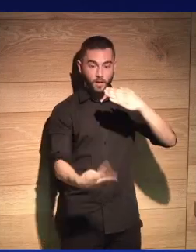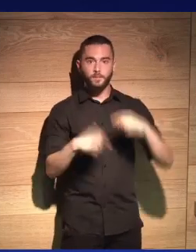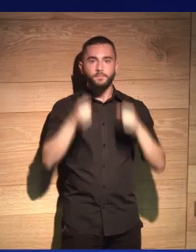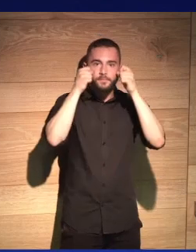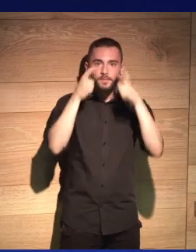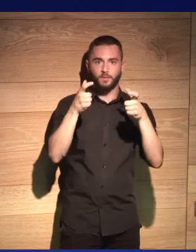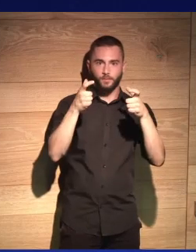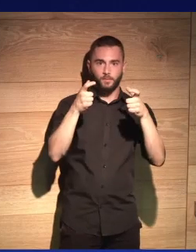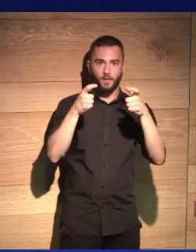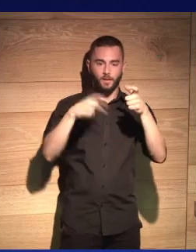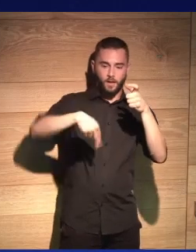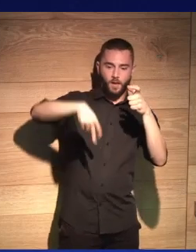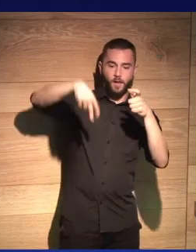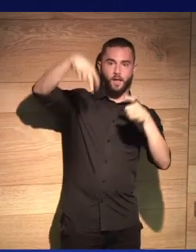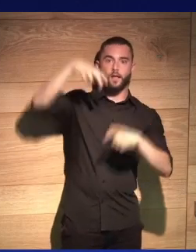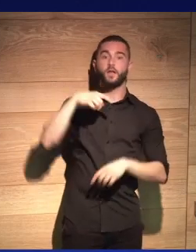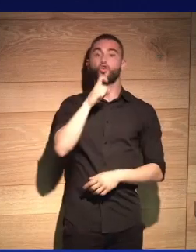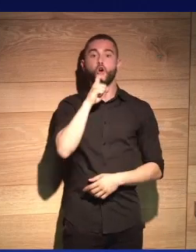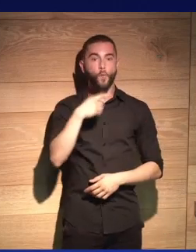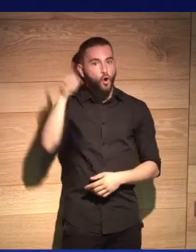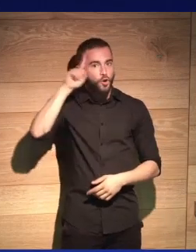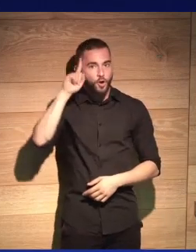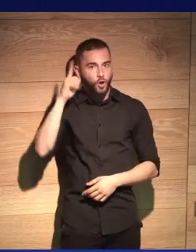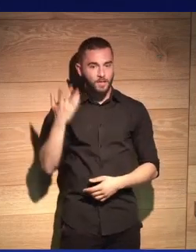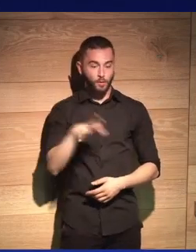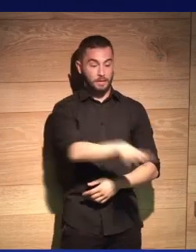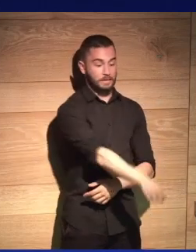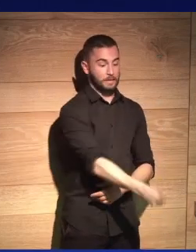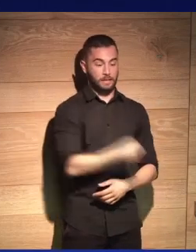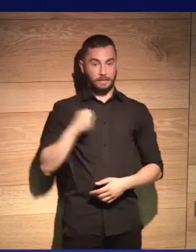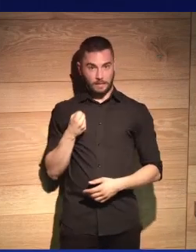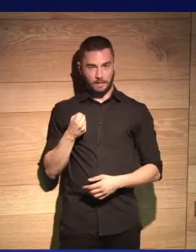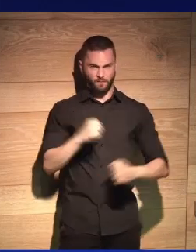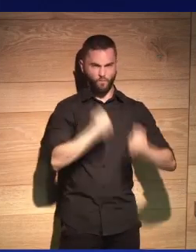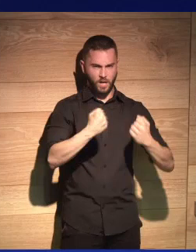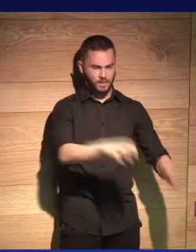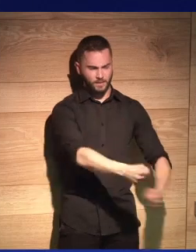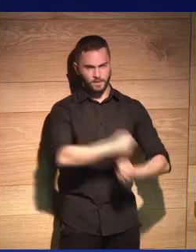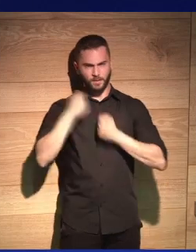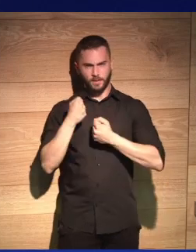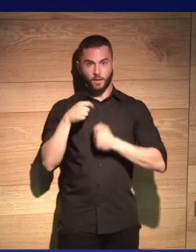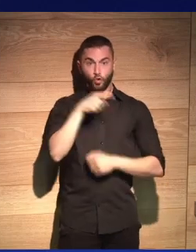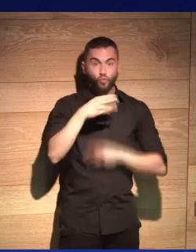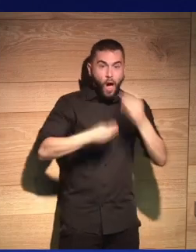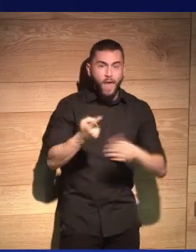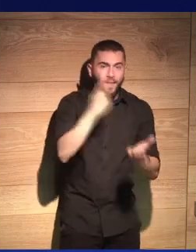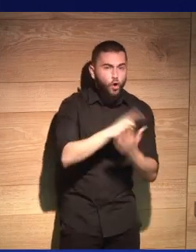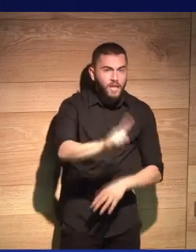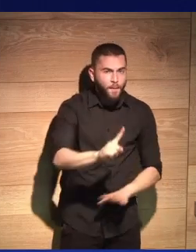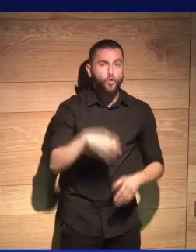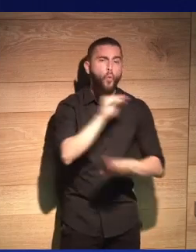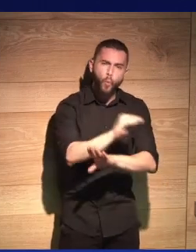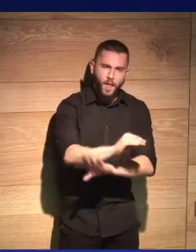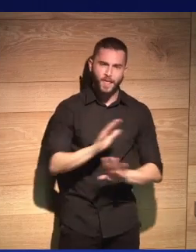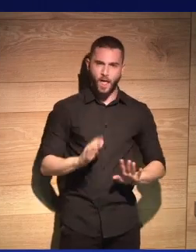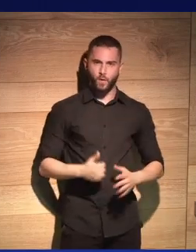sabe cómo volver a la superficie, así que la pescamos y la sujetamos fuerte y le decimos: no vuelvas a hacer eso, ten